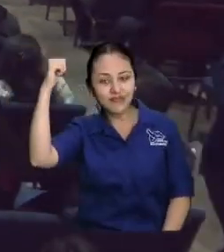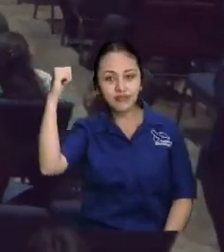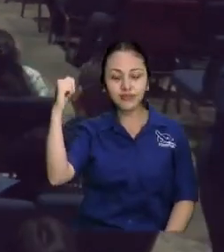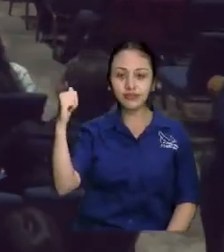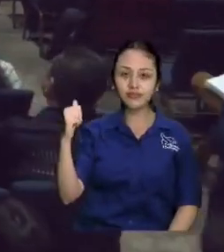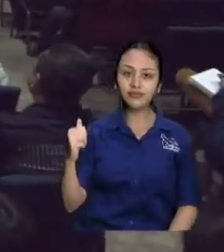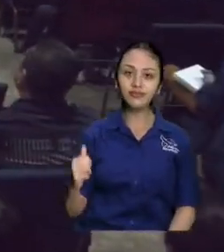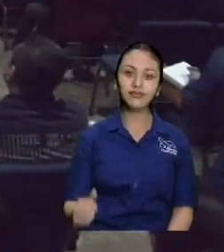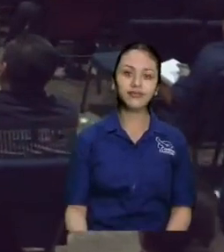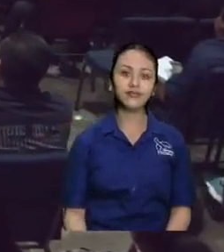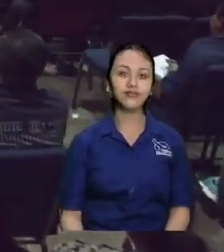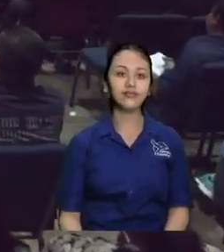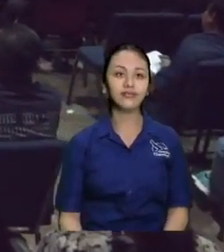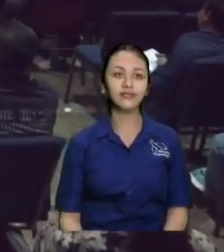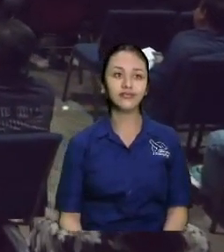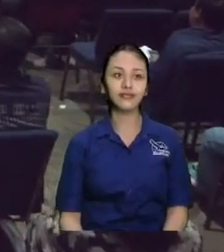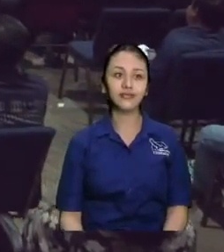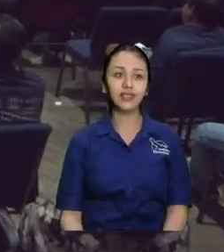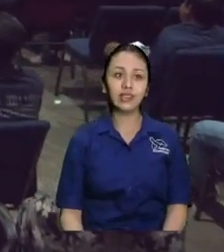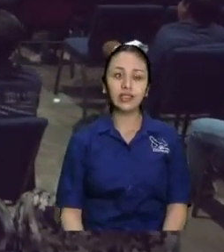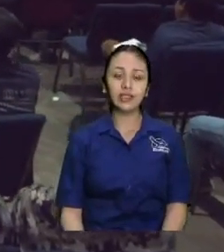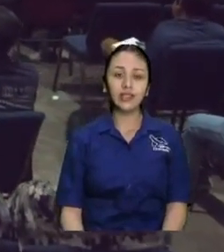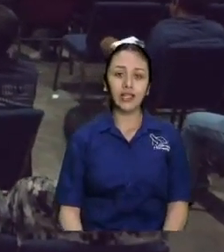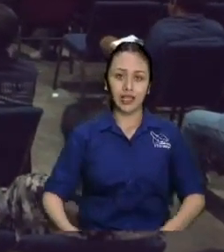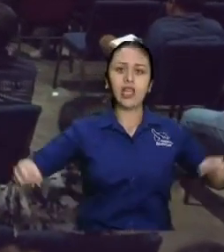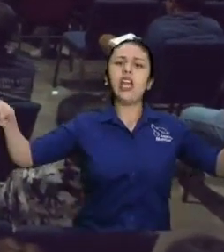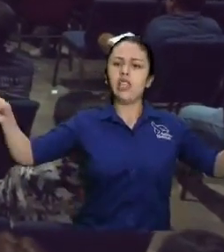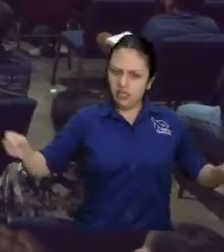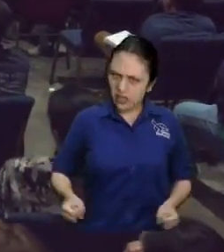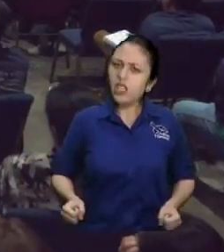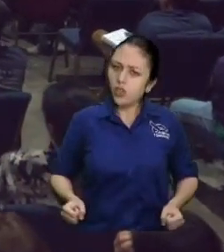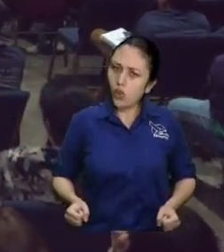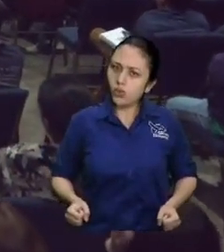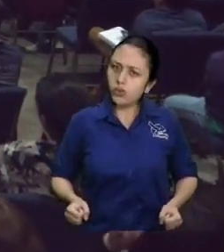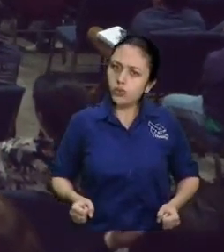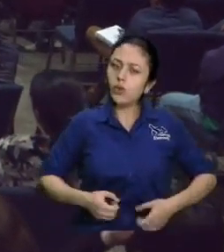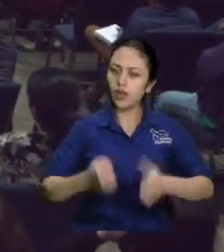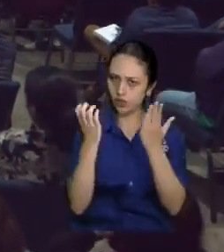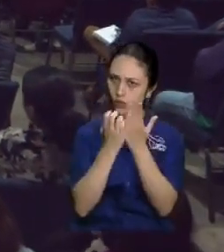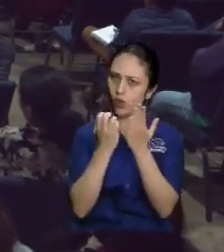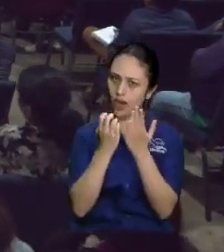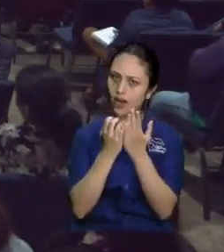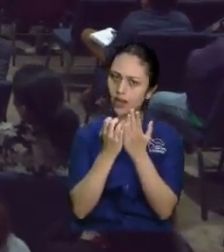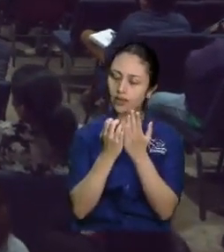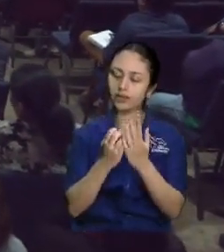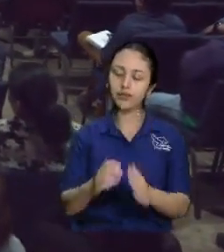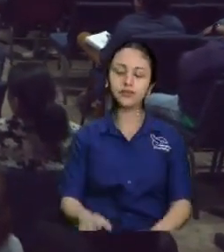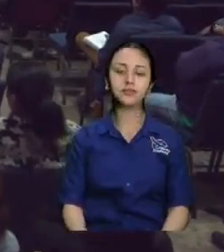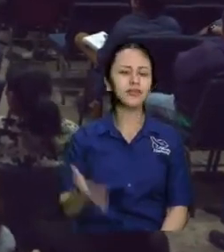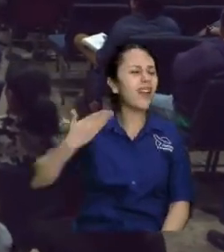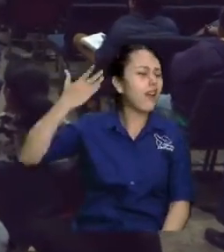ponían zapito, y usted así, ¿eh? Algunos se quedaron así, pero bueno, eso es otra cosa, ¿eh?